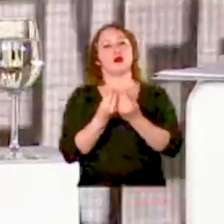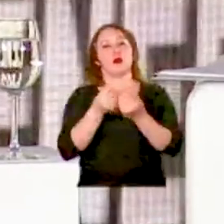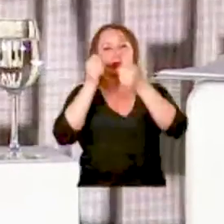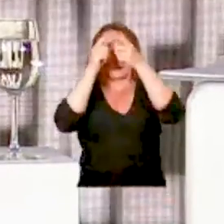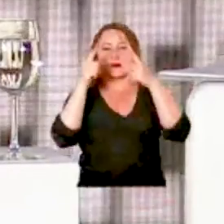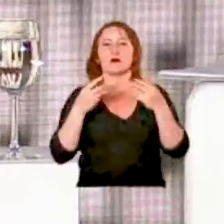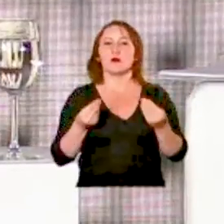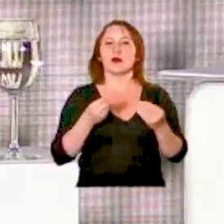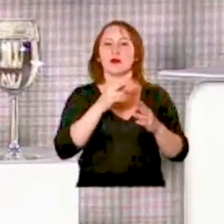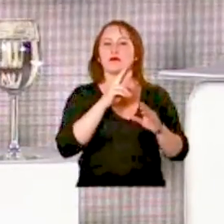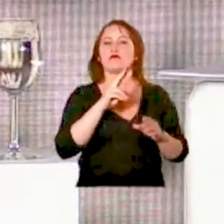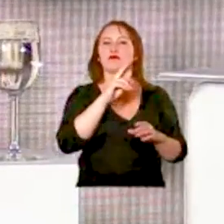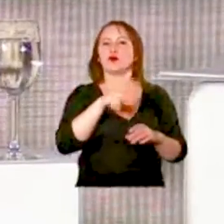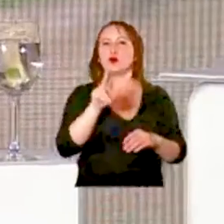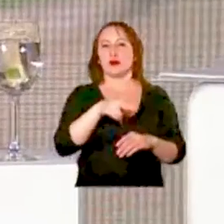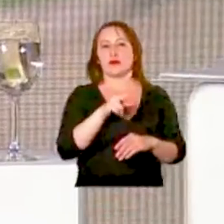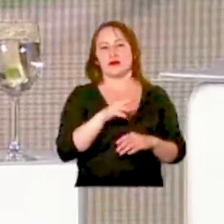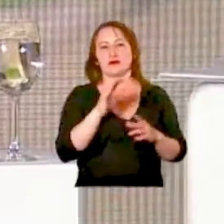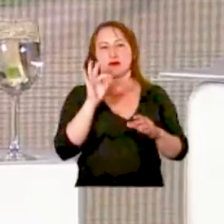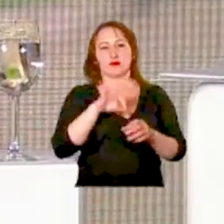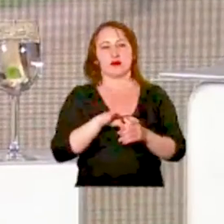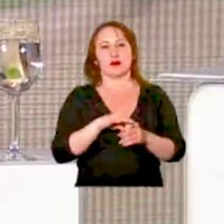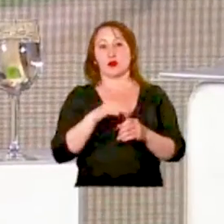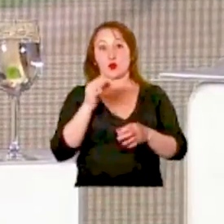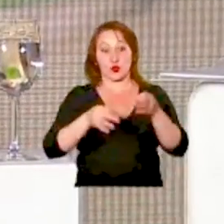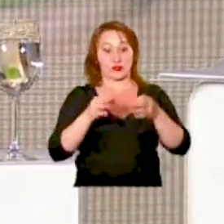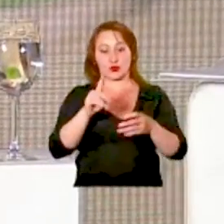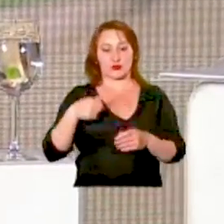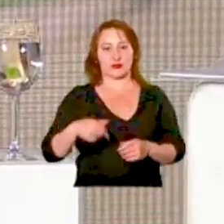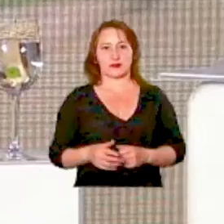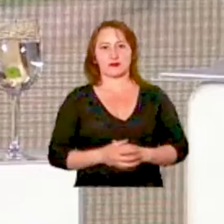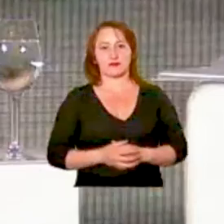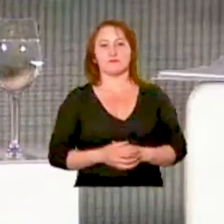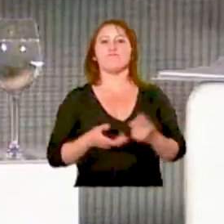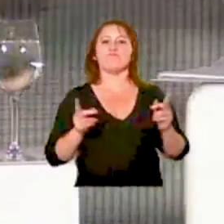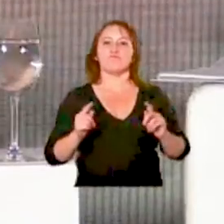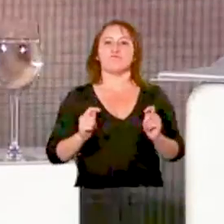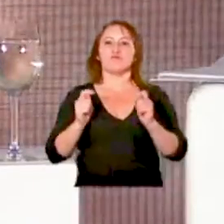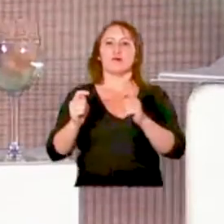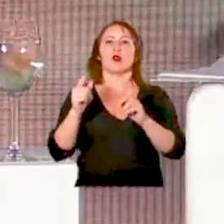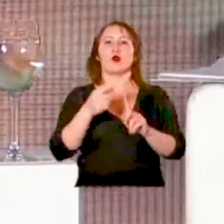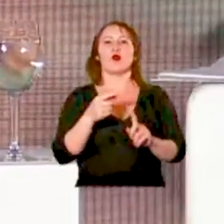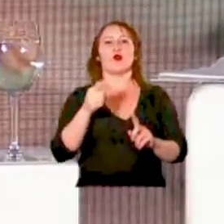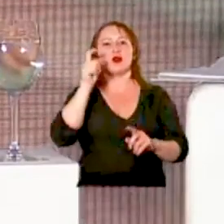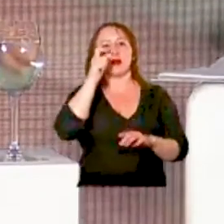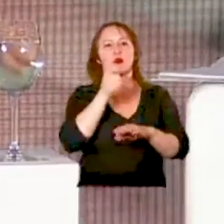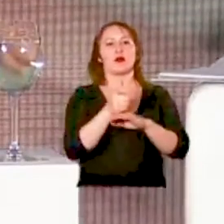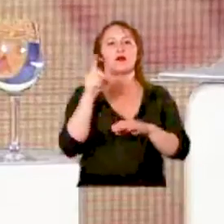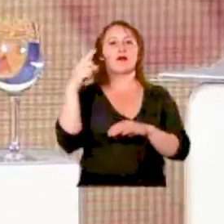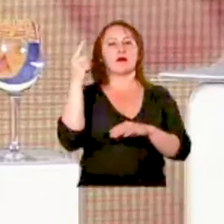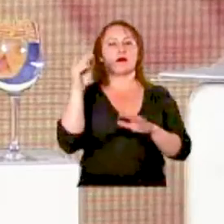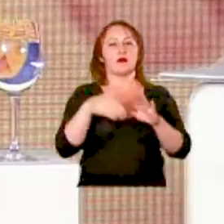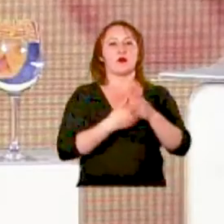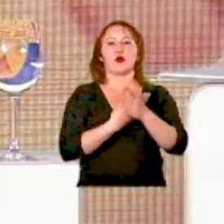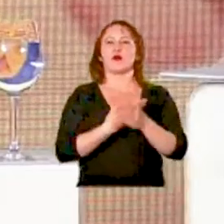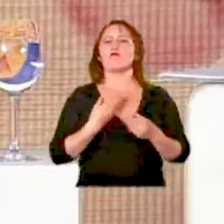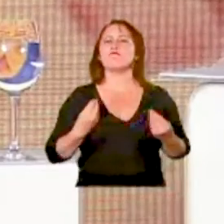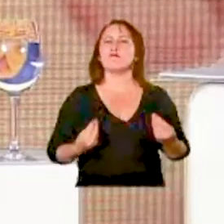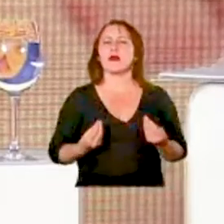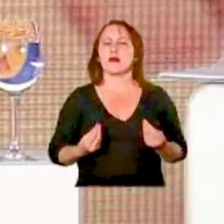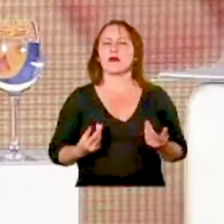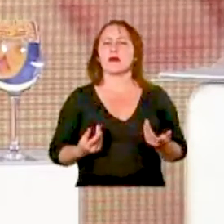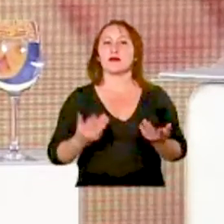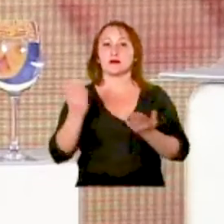las nulidades electorales, no es un juez penal. Y le dio funciones también a la Contraloría General de la República para que cuando